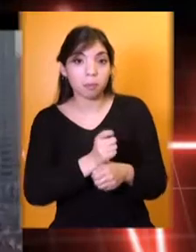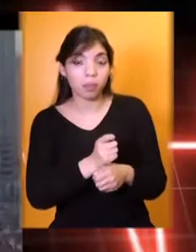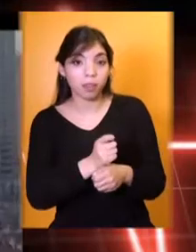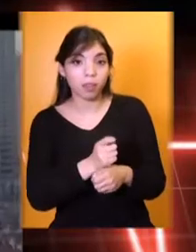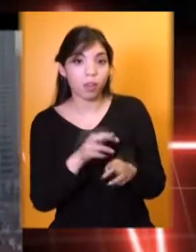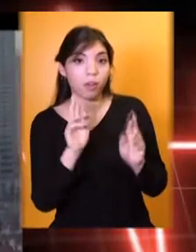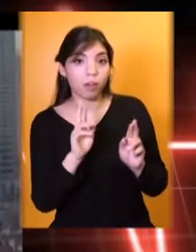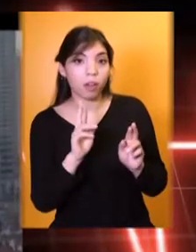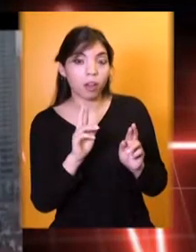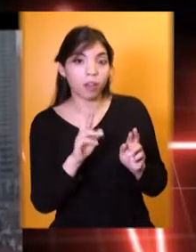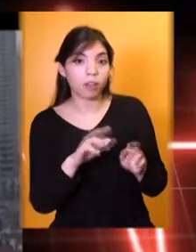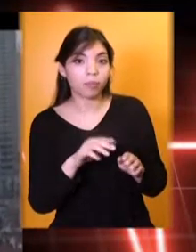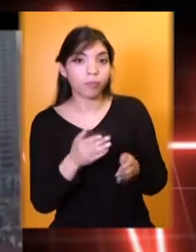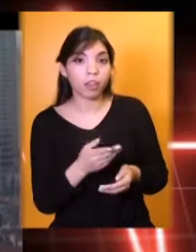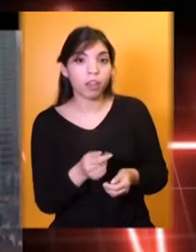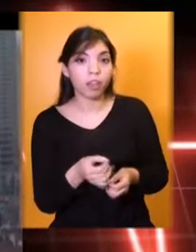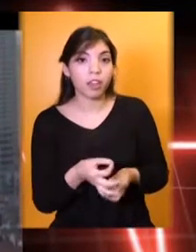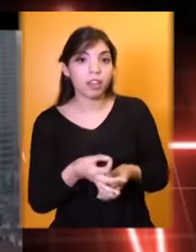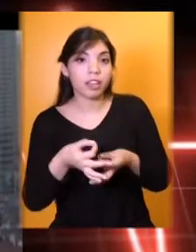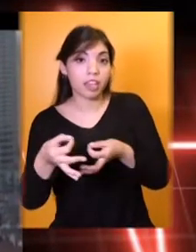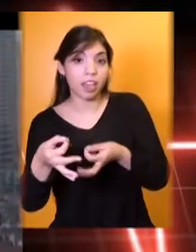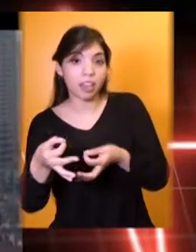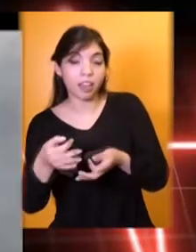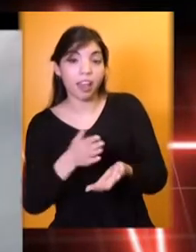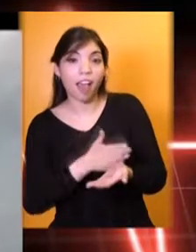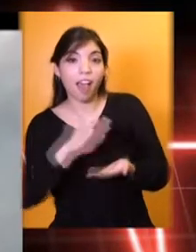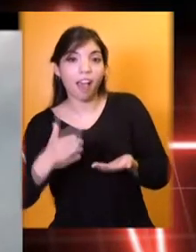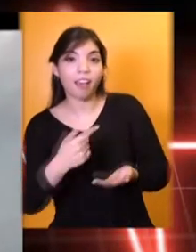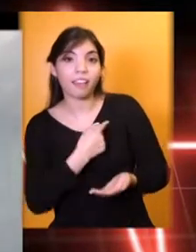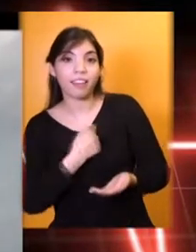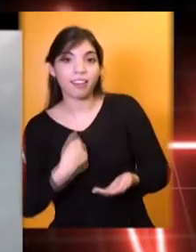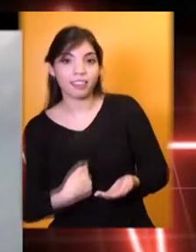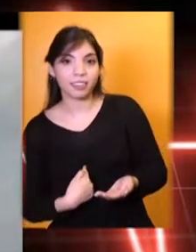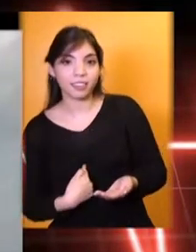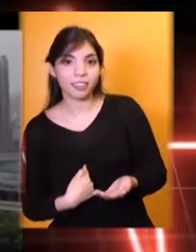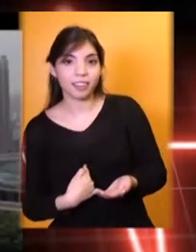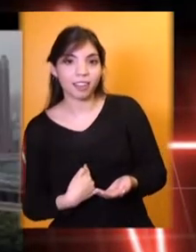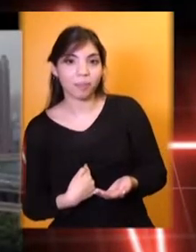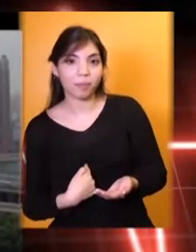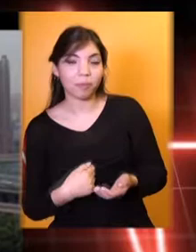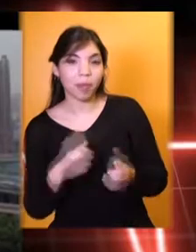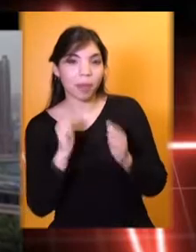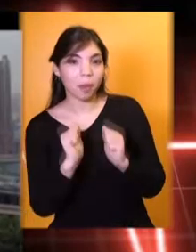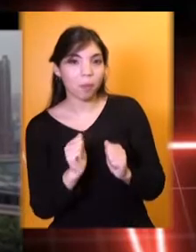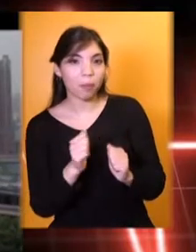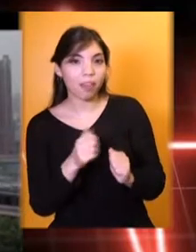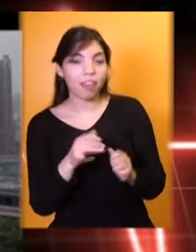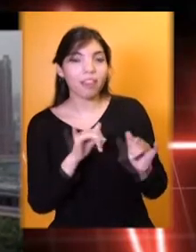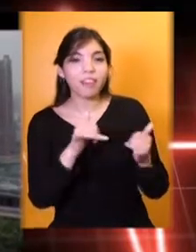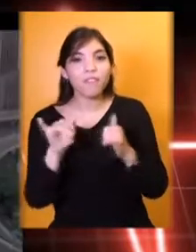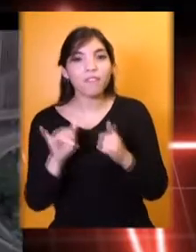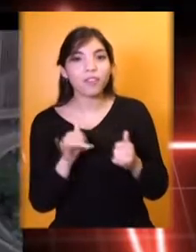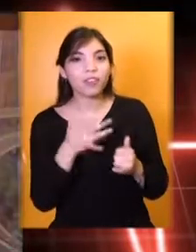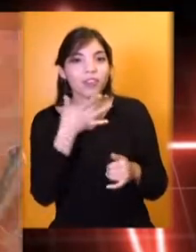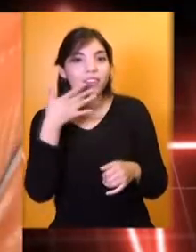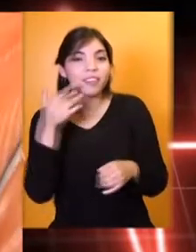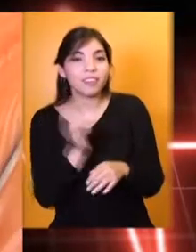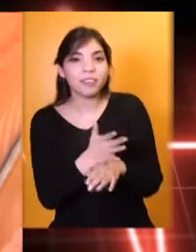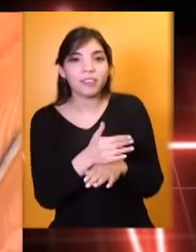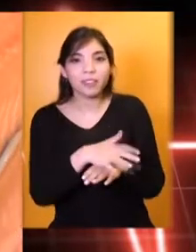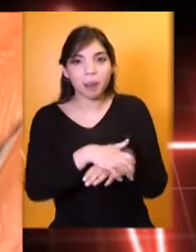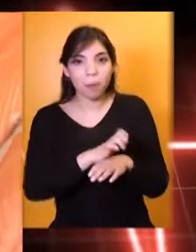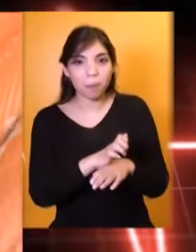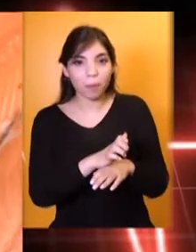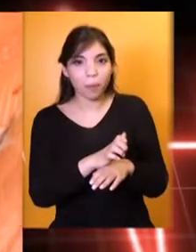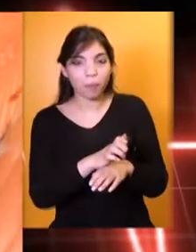carga del Aeropuerto Internacional de Pudong en Shanghái, para que el gigante asiático se comience a deleitar de este salmón